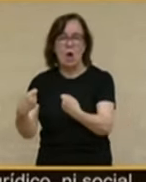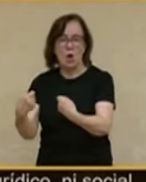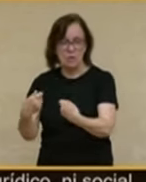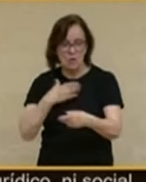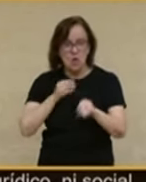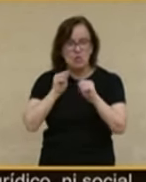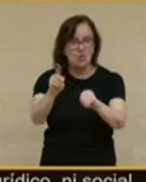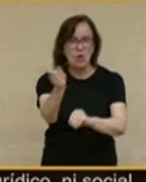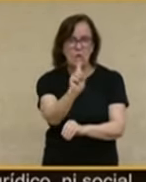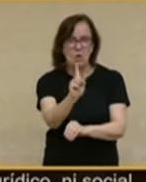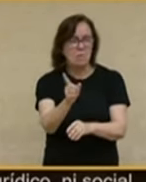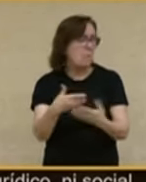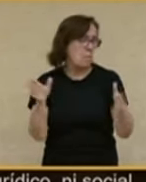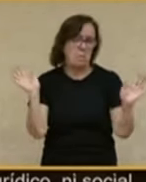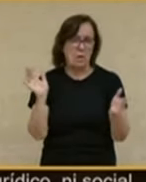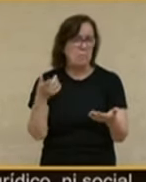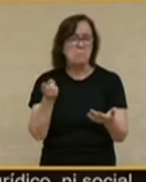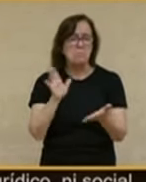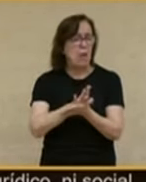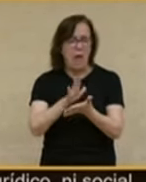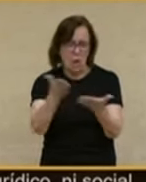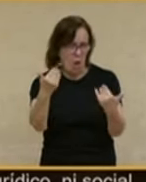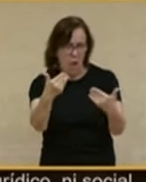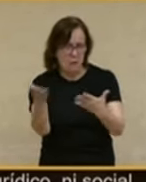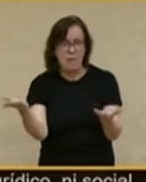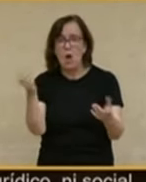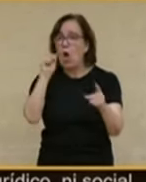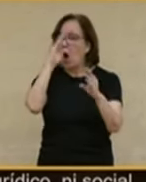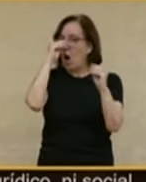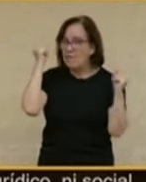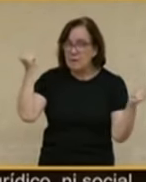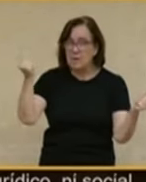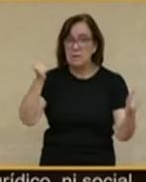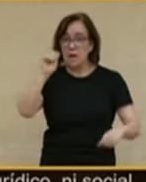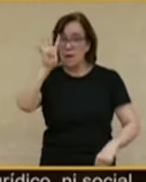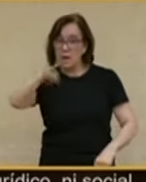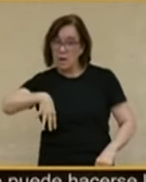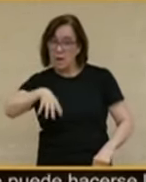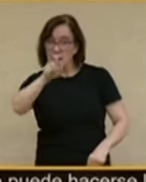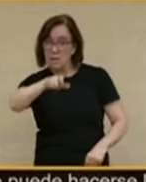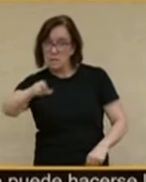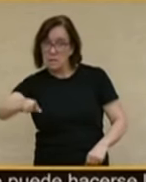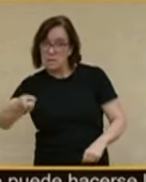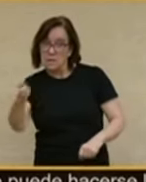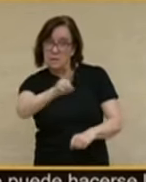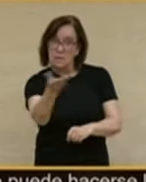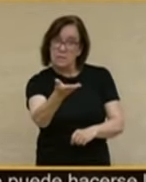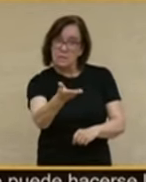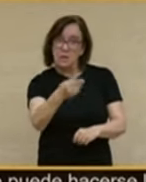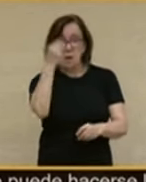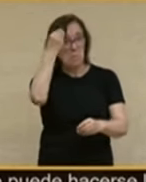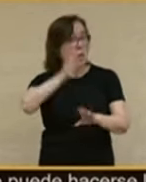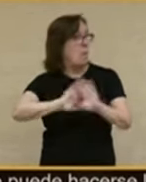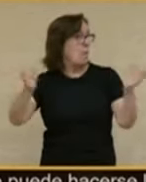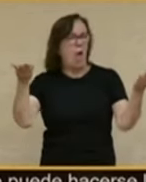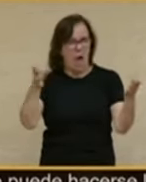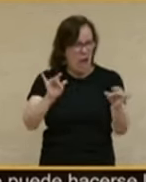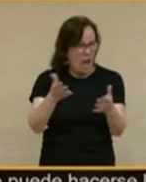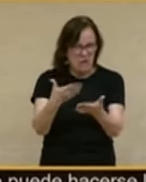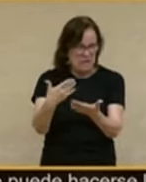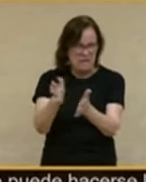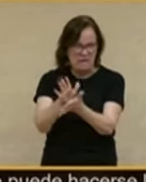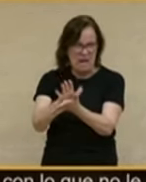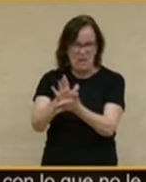le pertenece y cree que no pasa nada. La de quien olvida a los catalanes que fueron agredidos y creen que no pasa nada. Y de